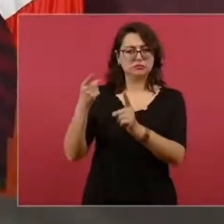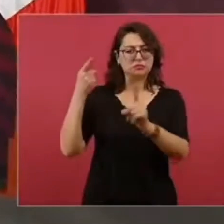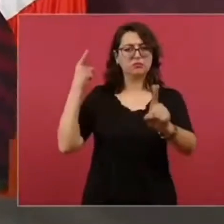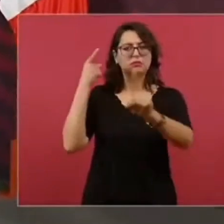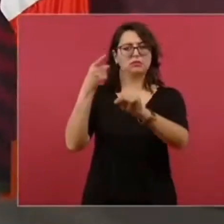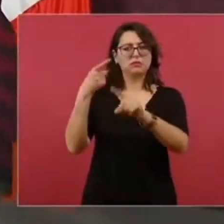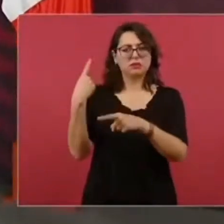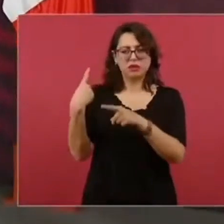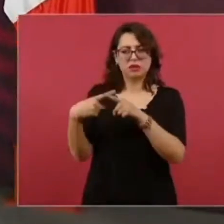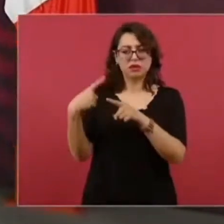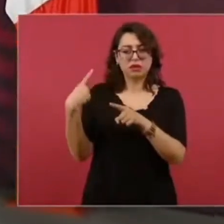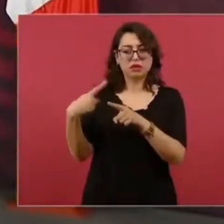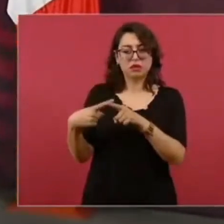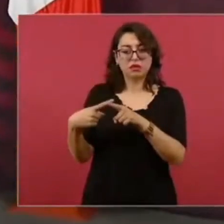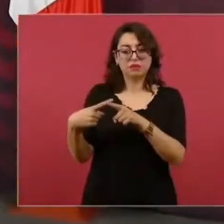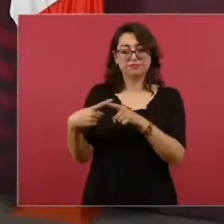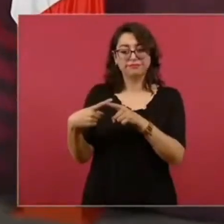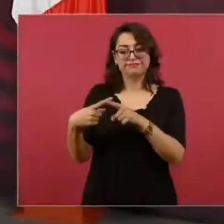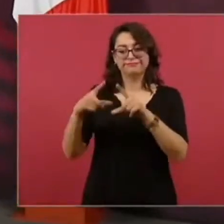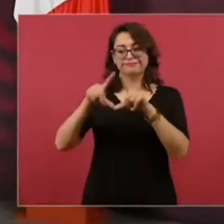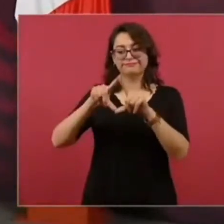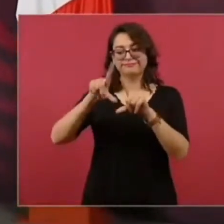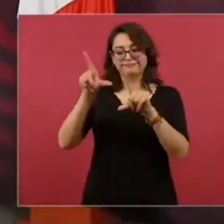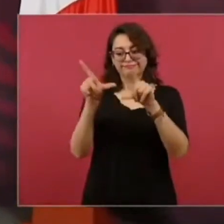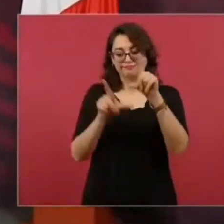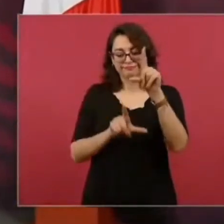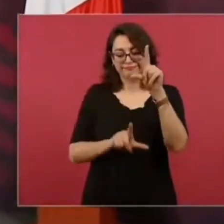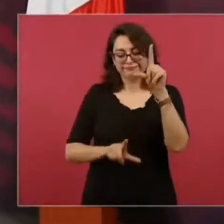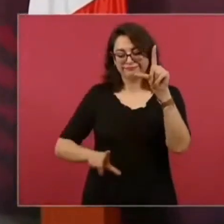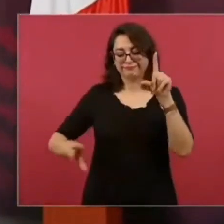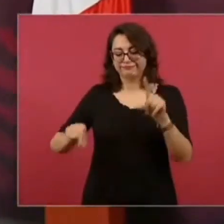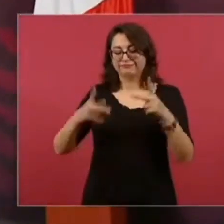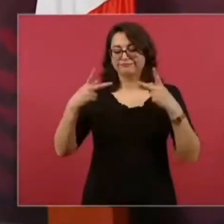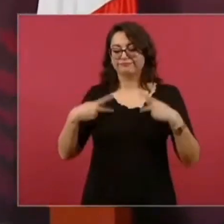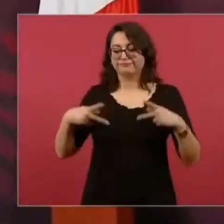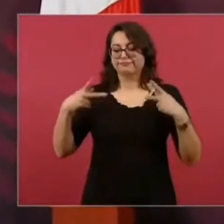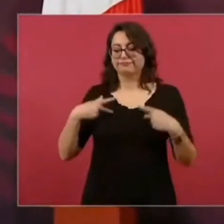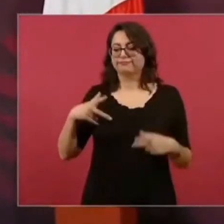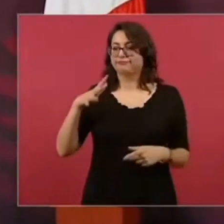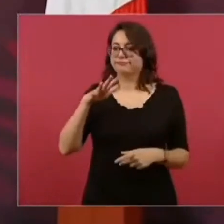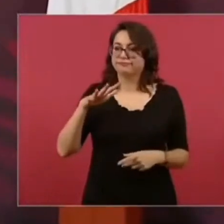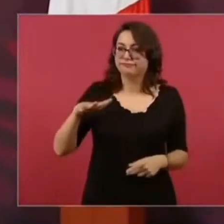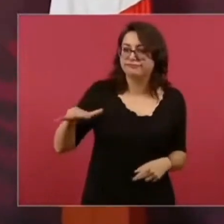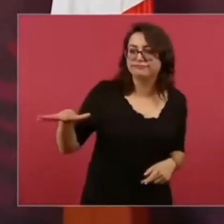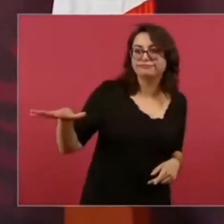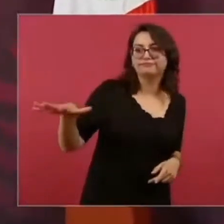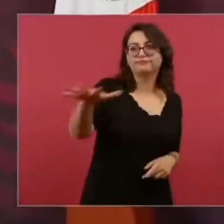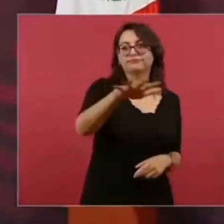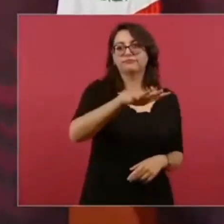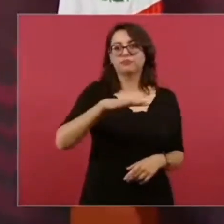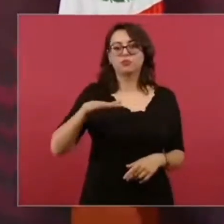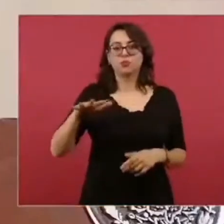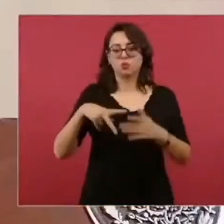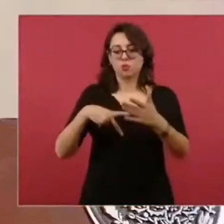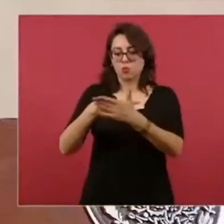pueblo y al proyecto de transformación y a las causas justas.